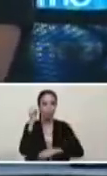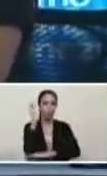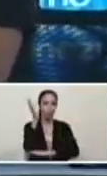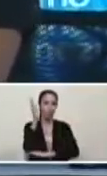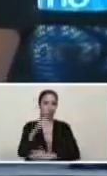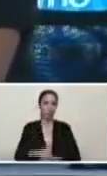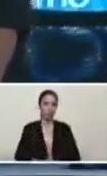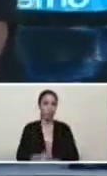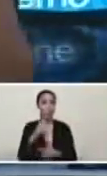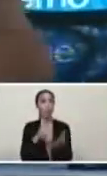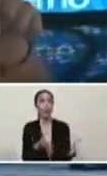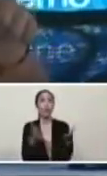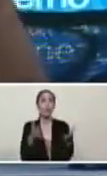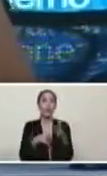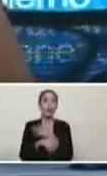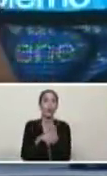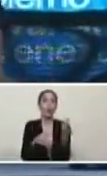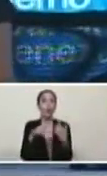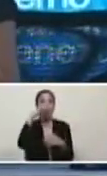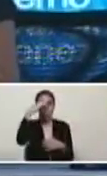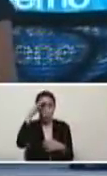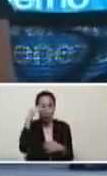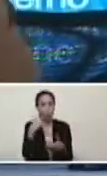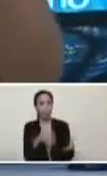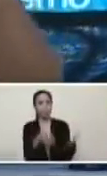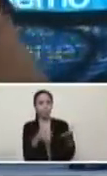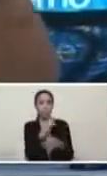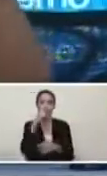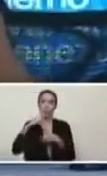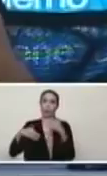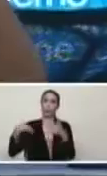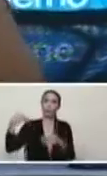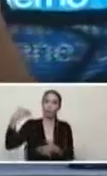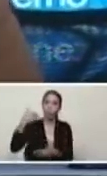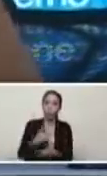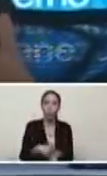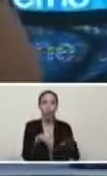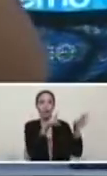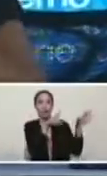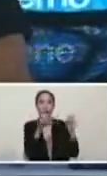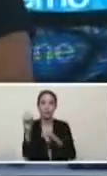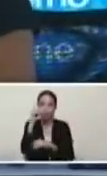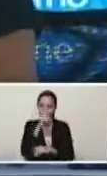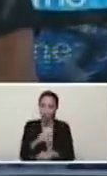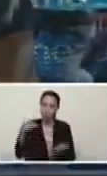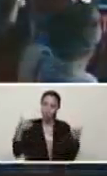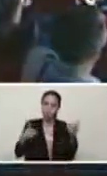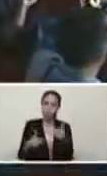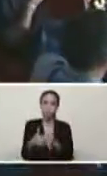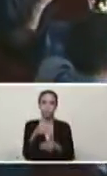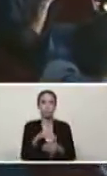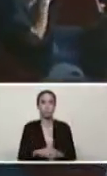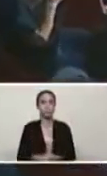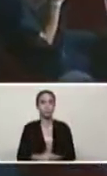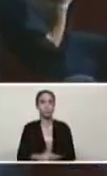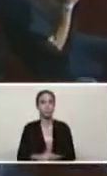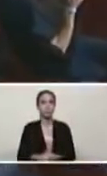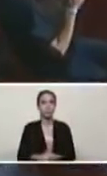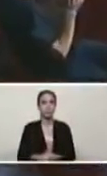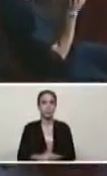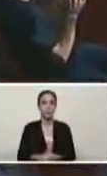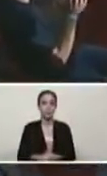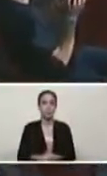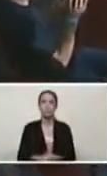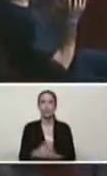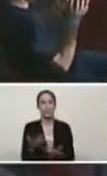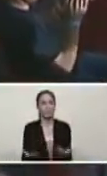triunfo de la Revolución Cubana. Ahora, después de 60 años, tenemos el 18º clade a realizarse aquí en Venezuela por